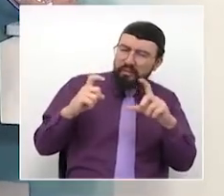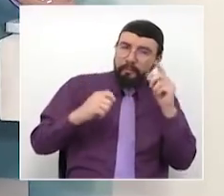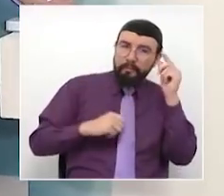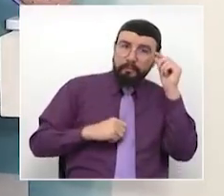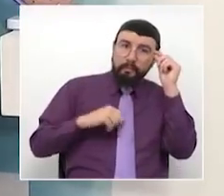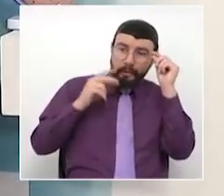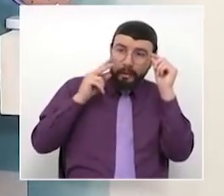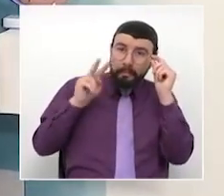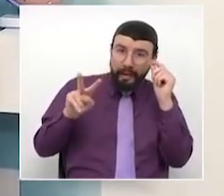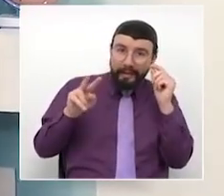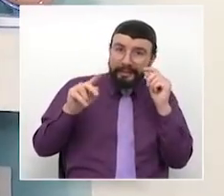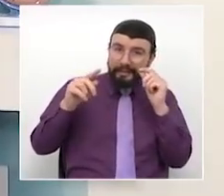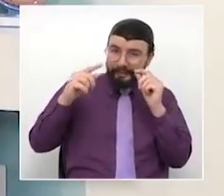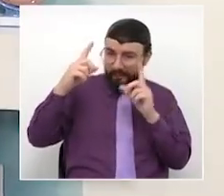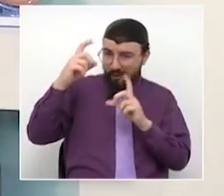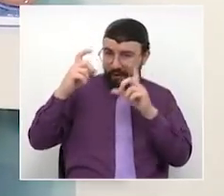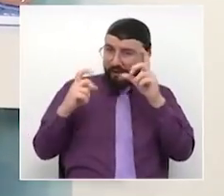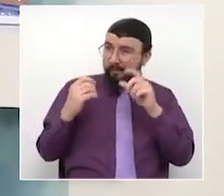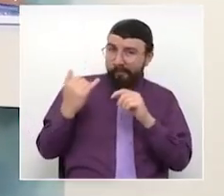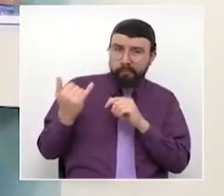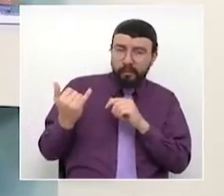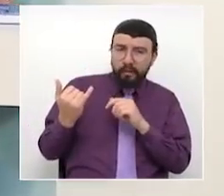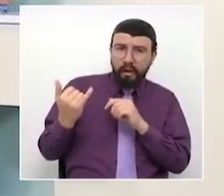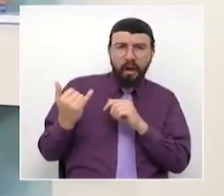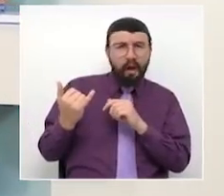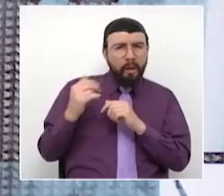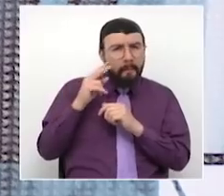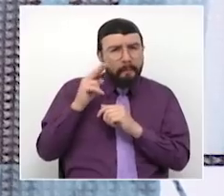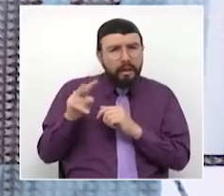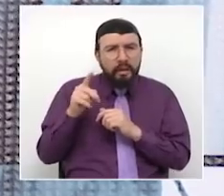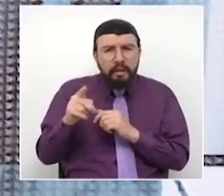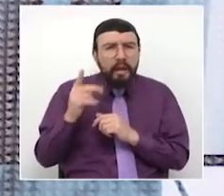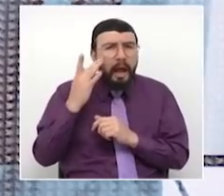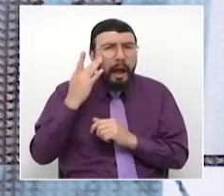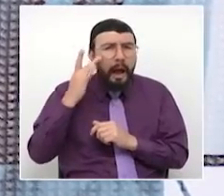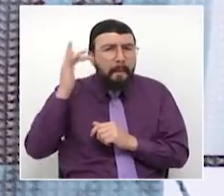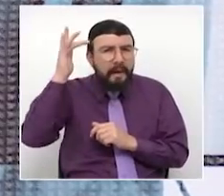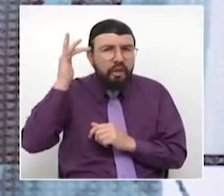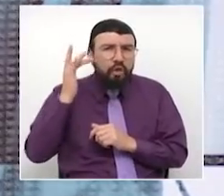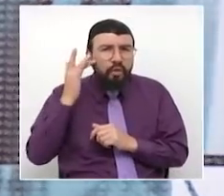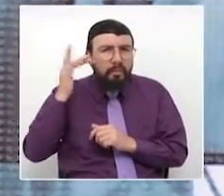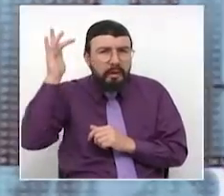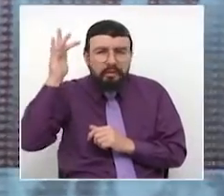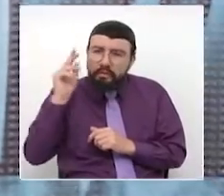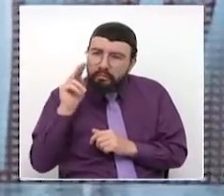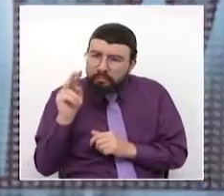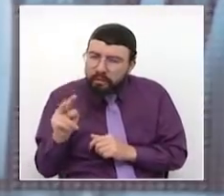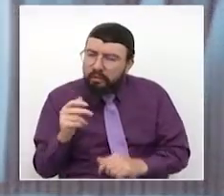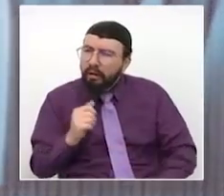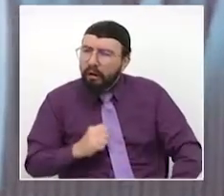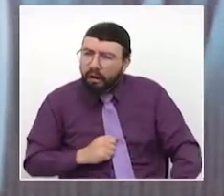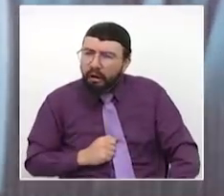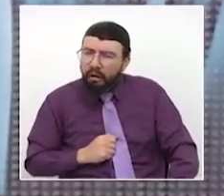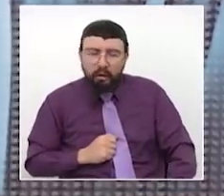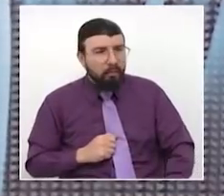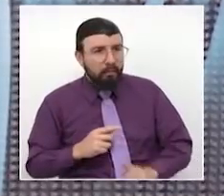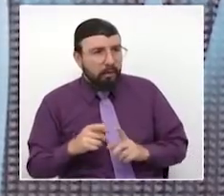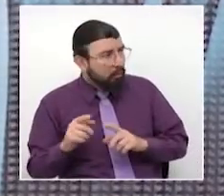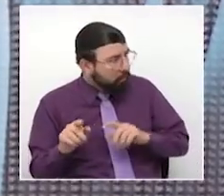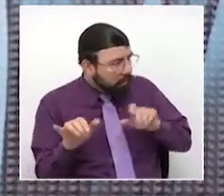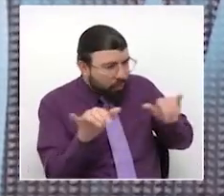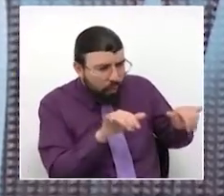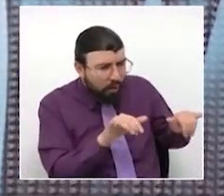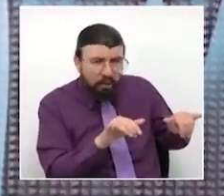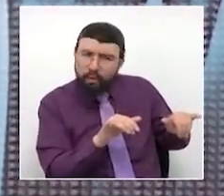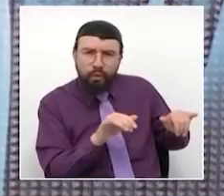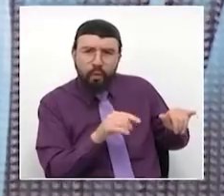y en esta imagen ustedes ven esto amarillito. Esto no se ve acá. Aquí están